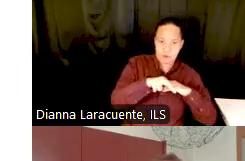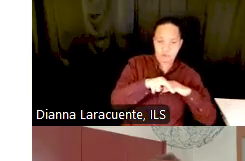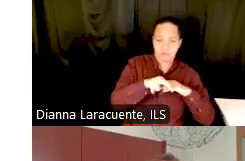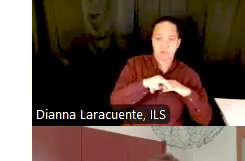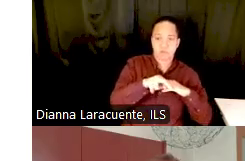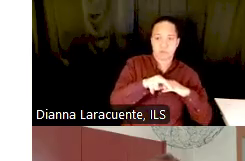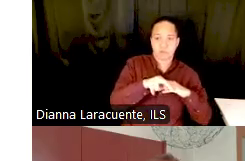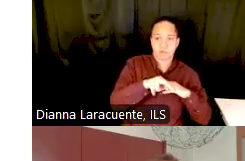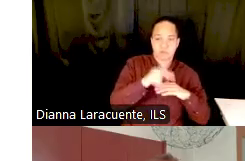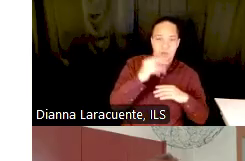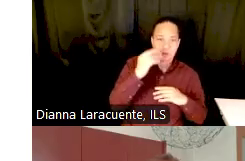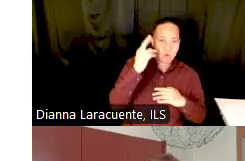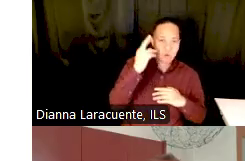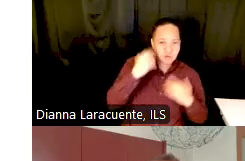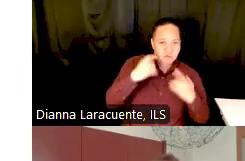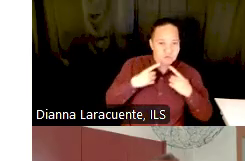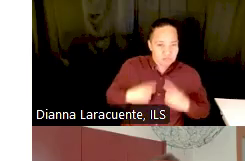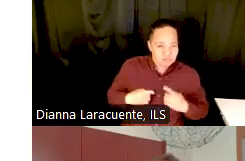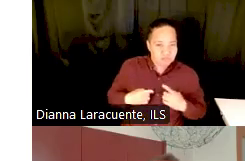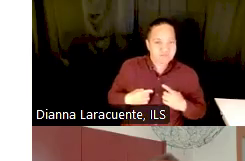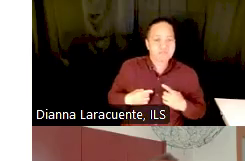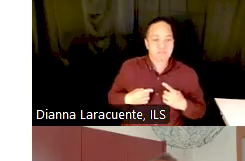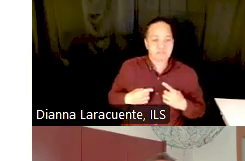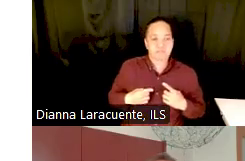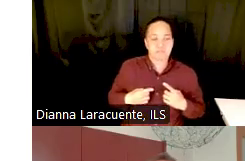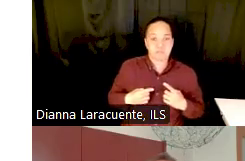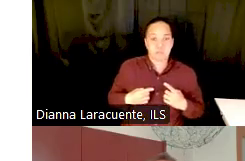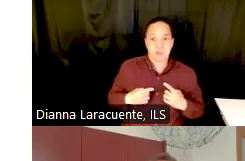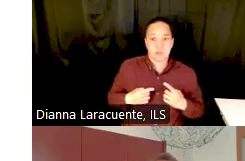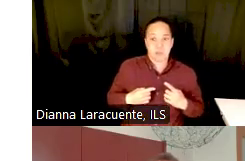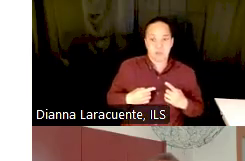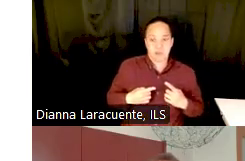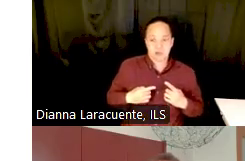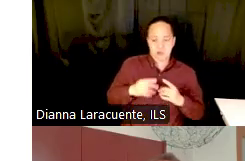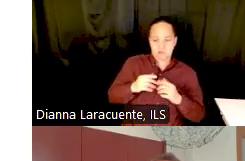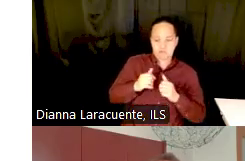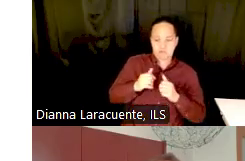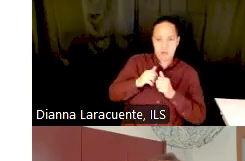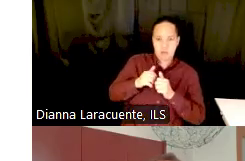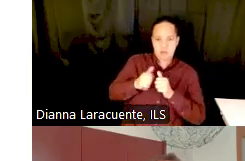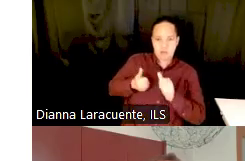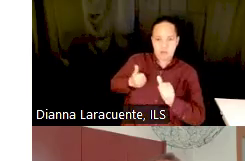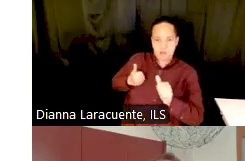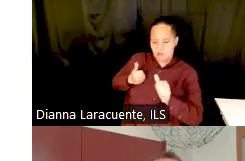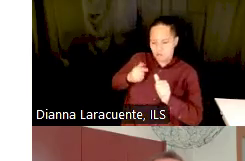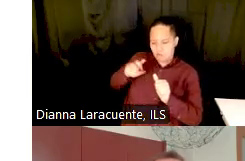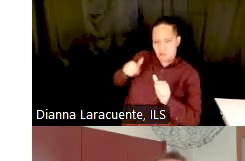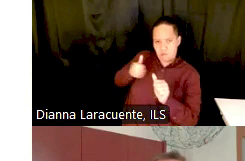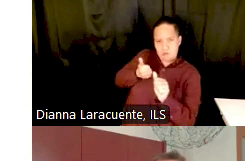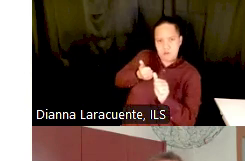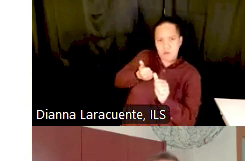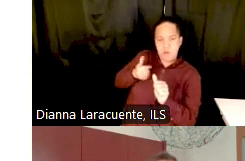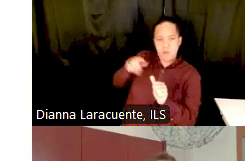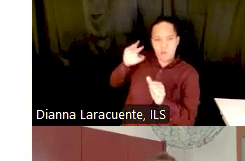un trastorno depresivo y uno hace un historial, vemos que ese niño ya lleva aproximadamente 9